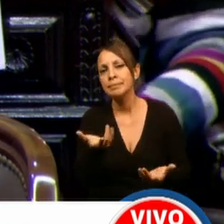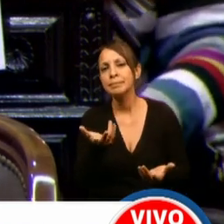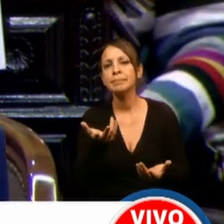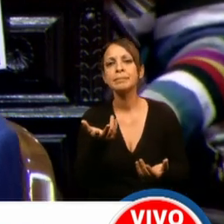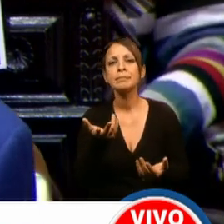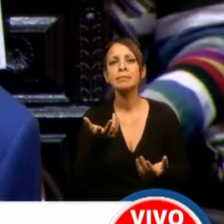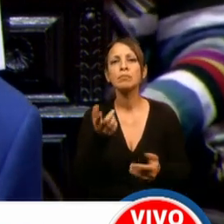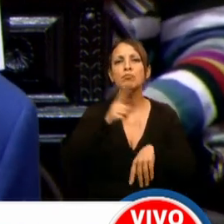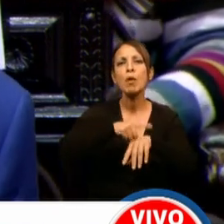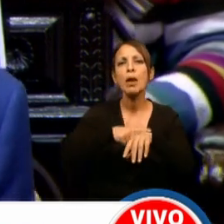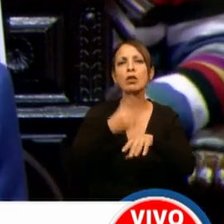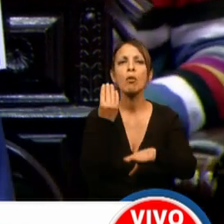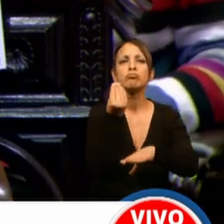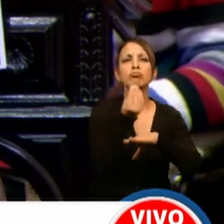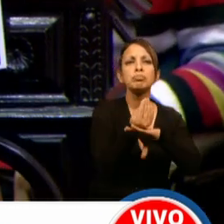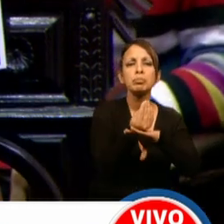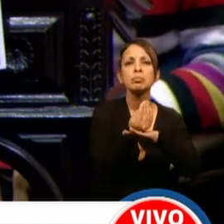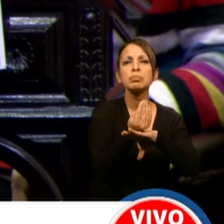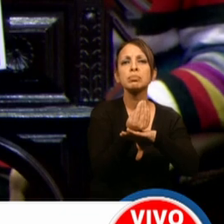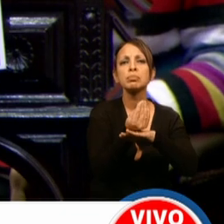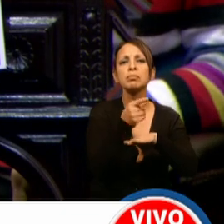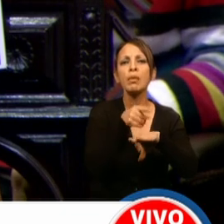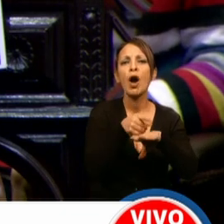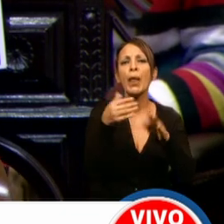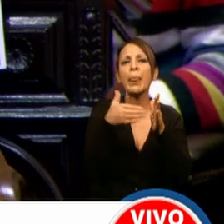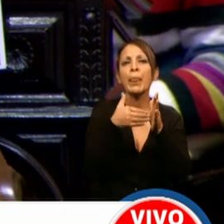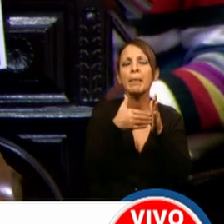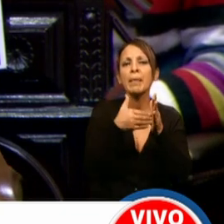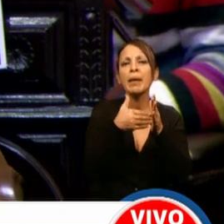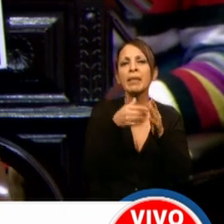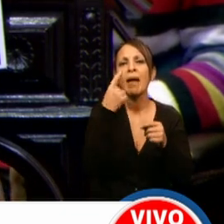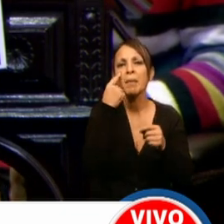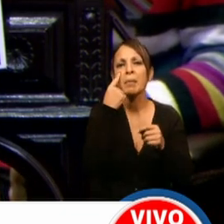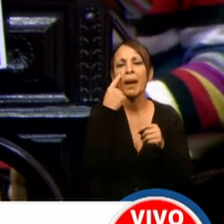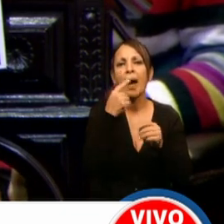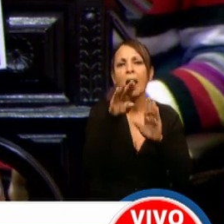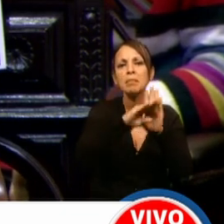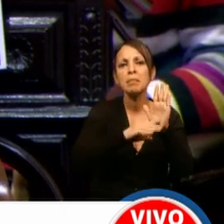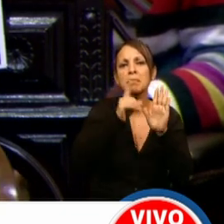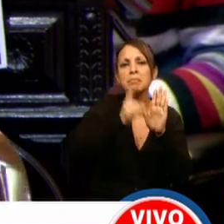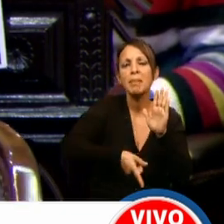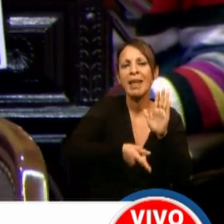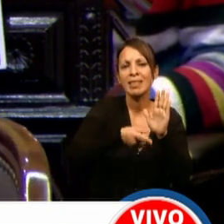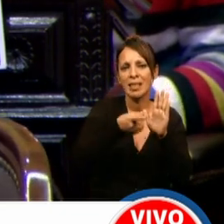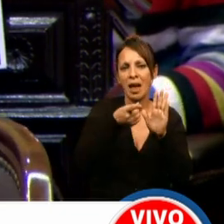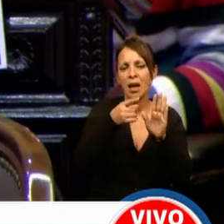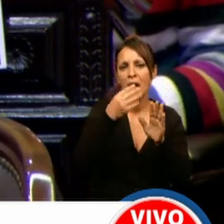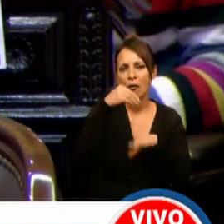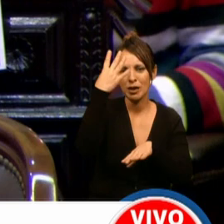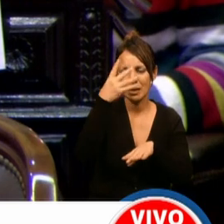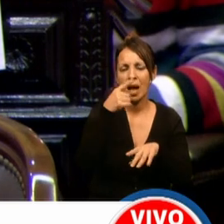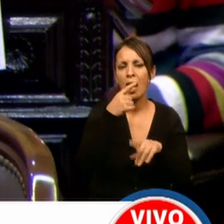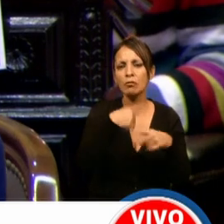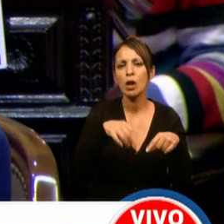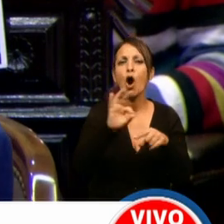para ingresar la promoción tiene que ver con preferencia para recibir la pauta oficial que es lo que establece este proyecto de ley o se